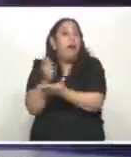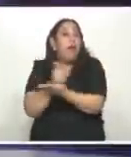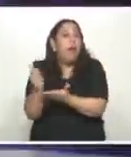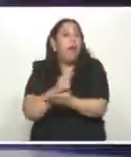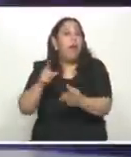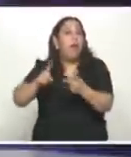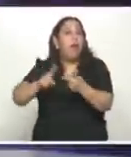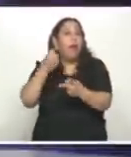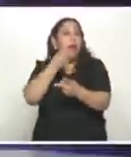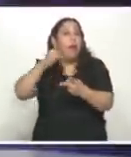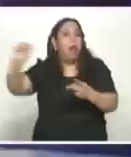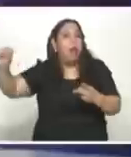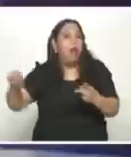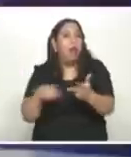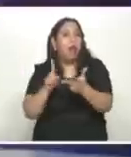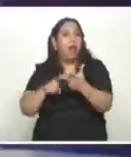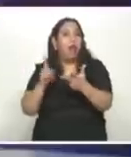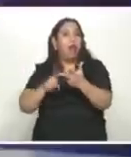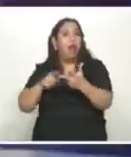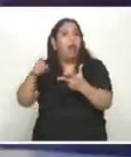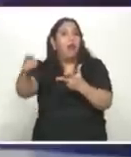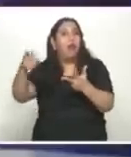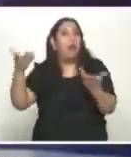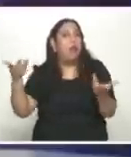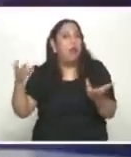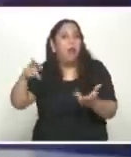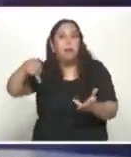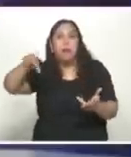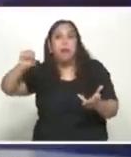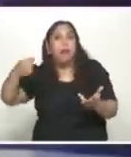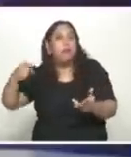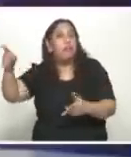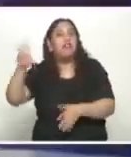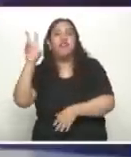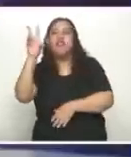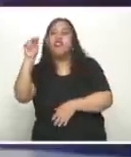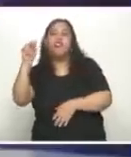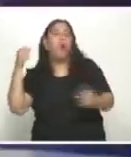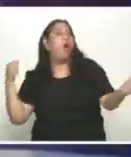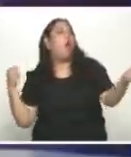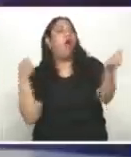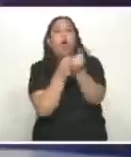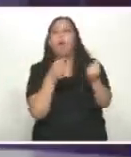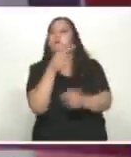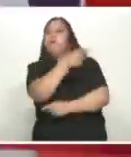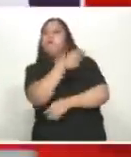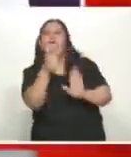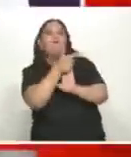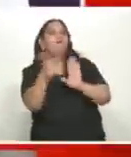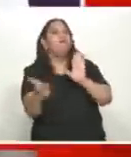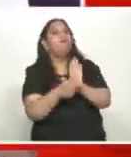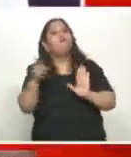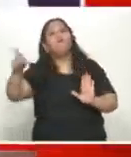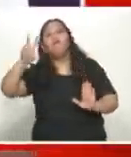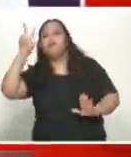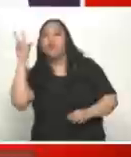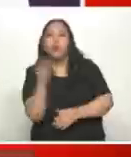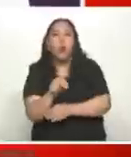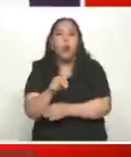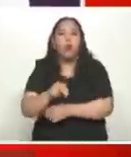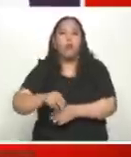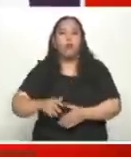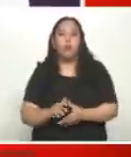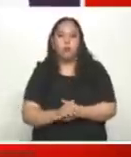no vamos a apoyar esa ley de justicia tributaria porque es un paquetazo para el pueblo hondureño. Bueno, no es